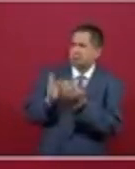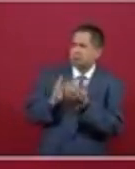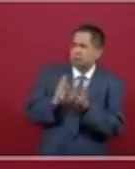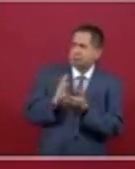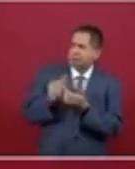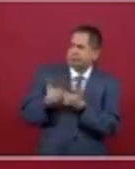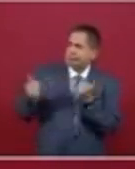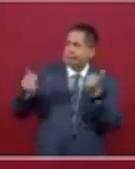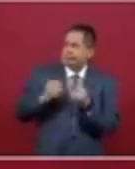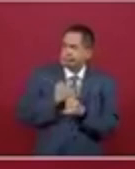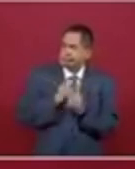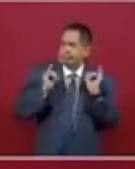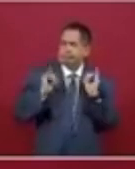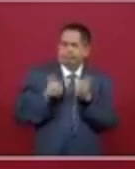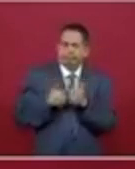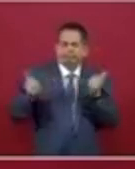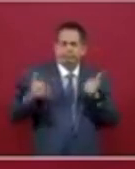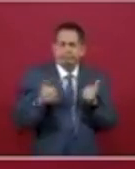independientes.